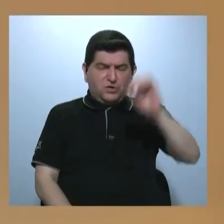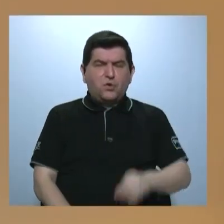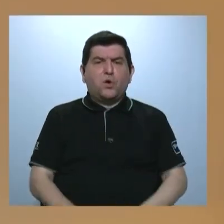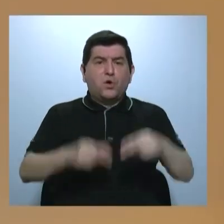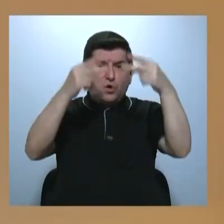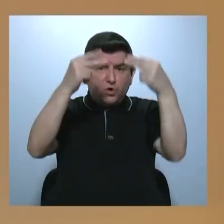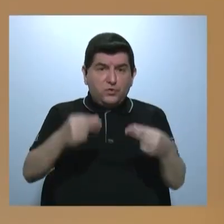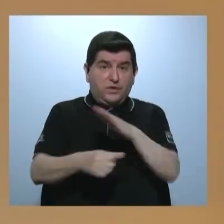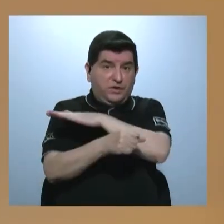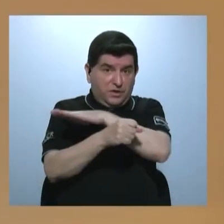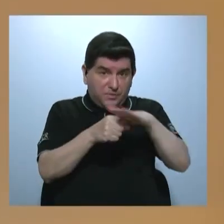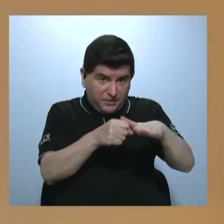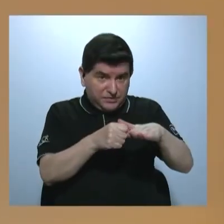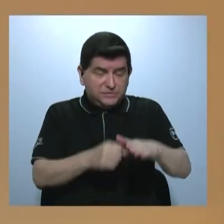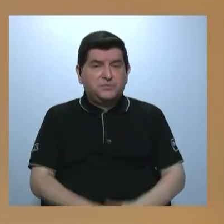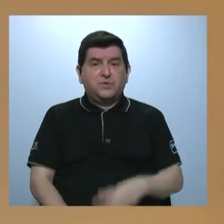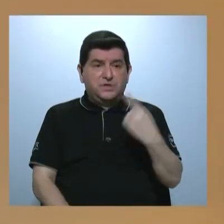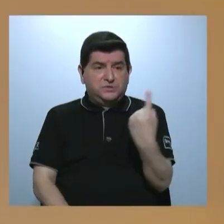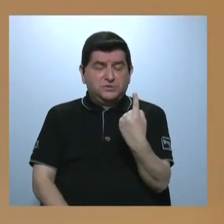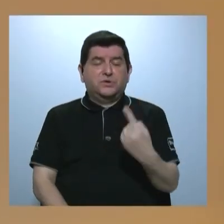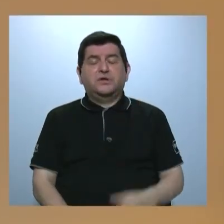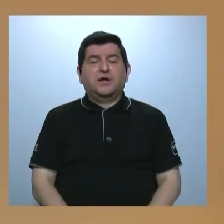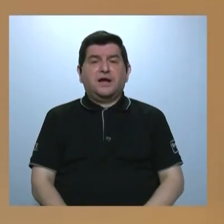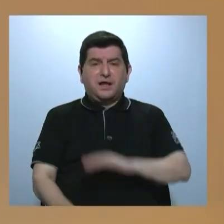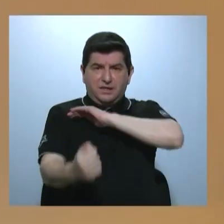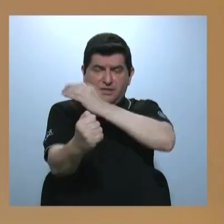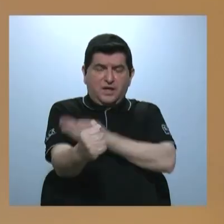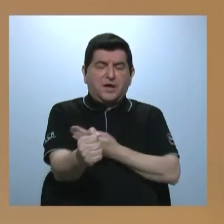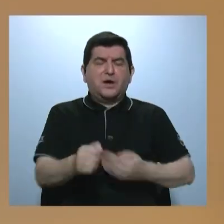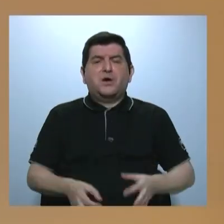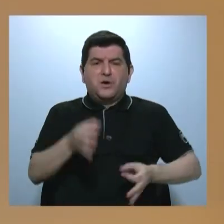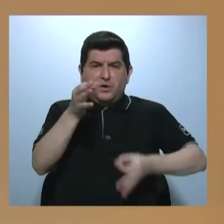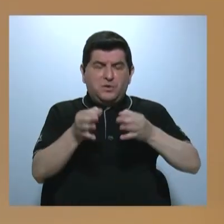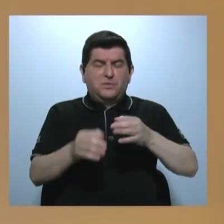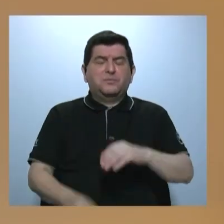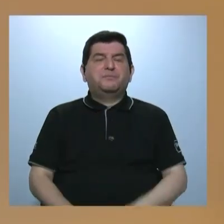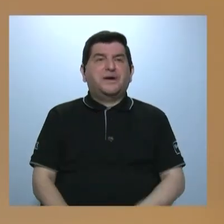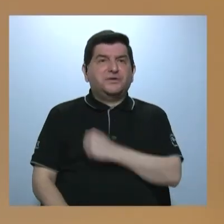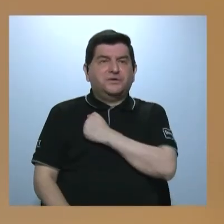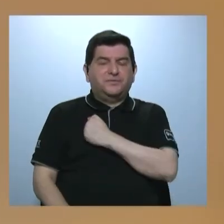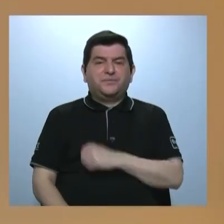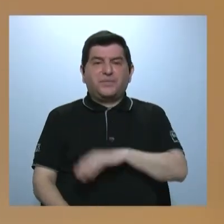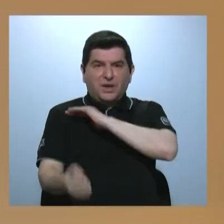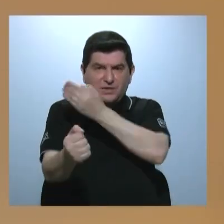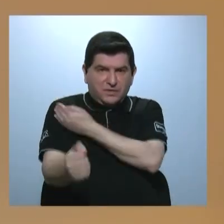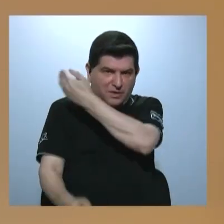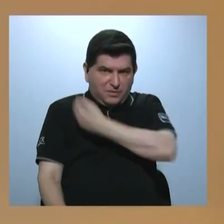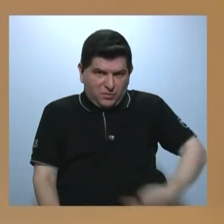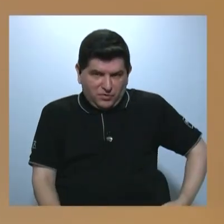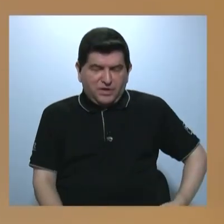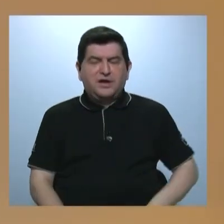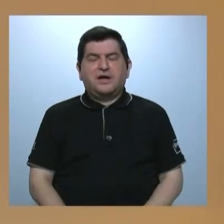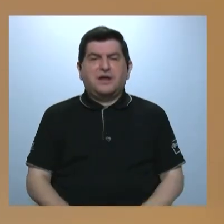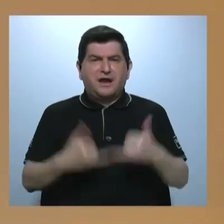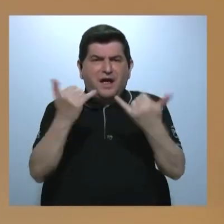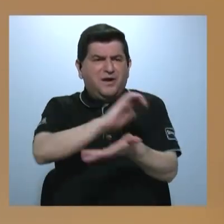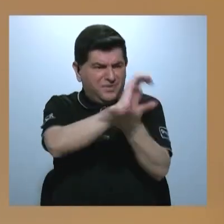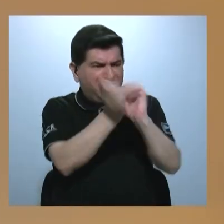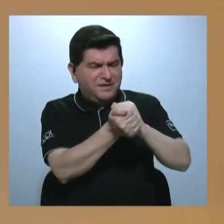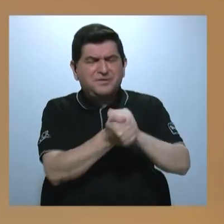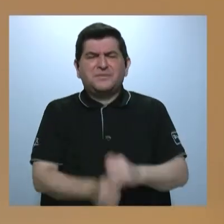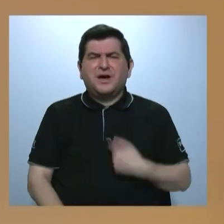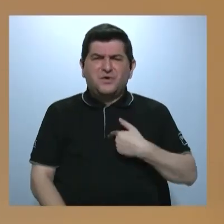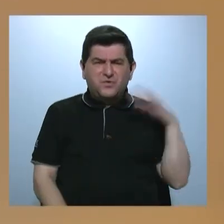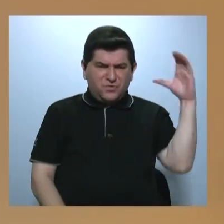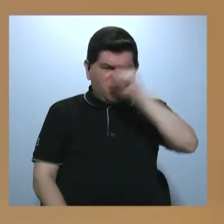presupuesto total que de cada poder ejecutivo al 28% en este 2025. Entonces, por muchas otras fuentes uno puede corroborar